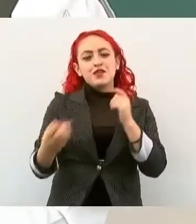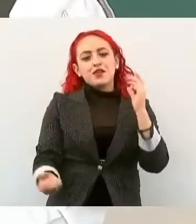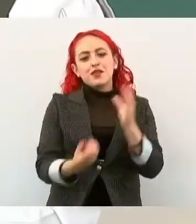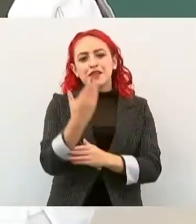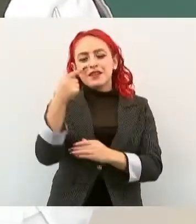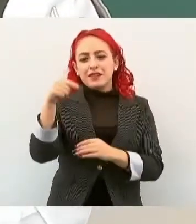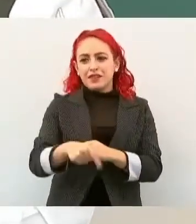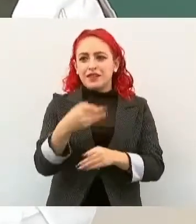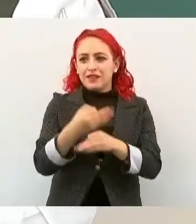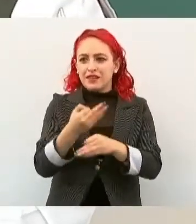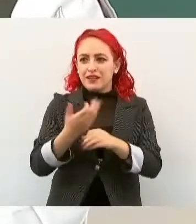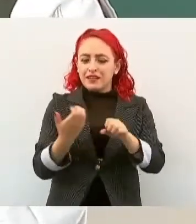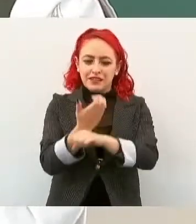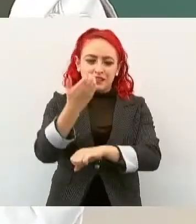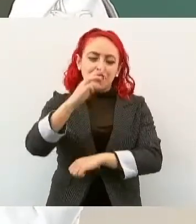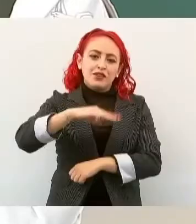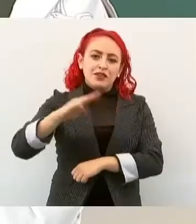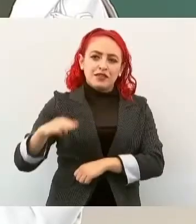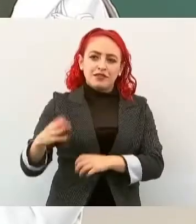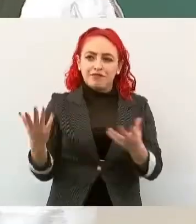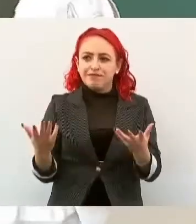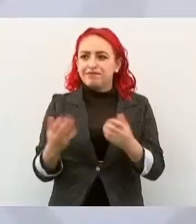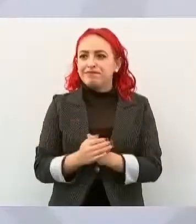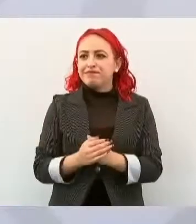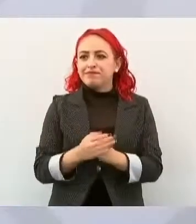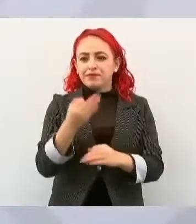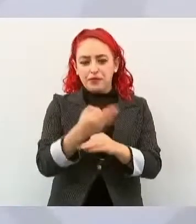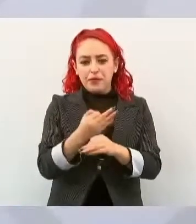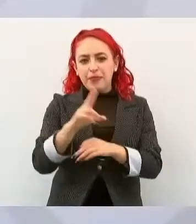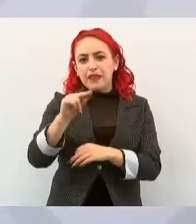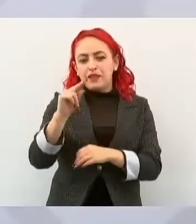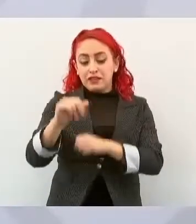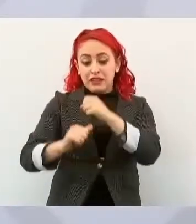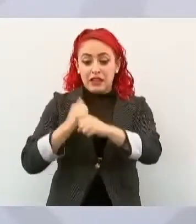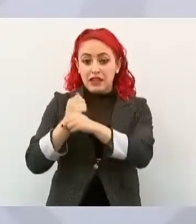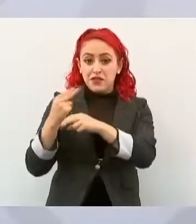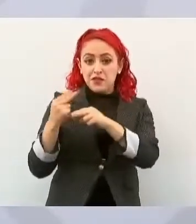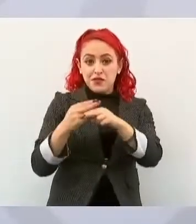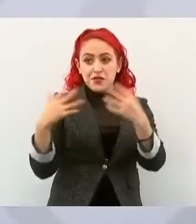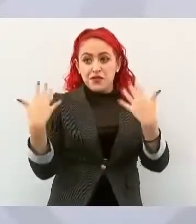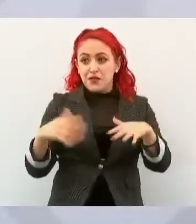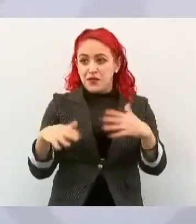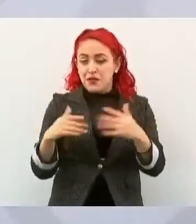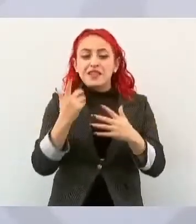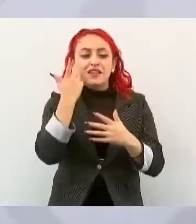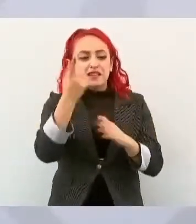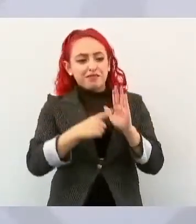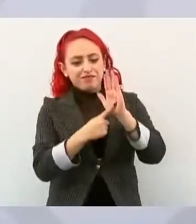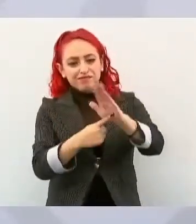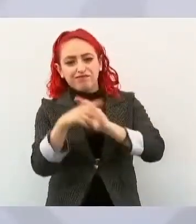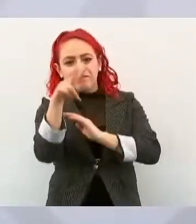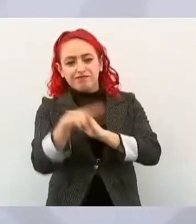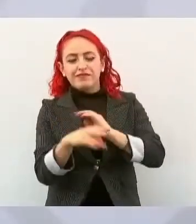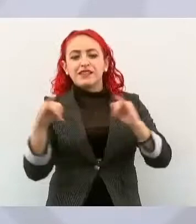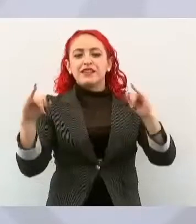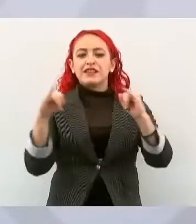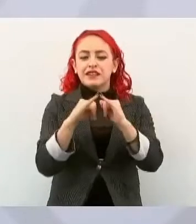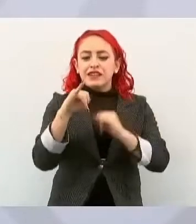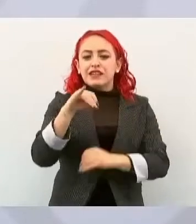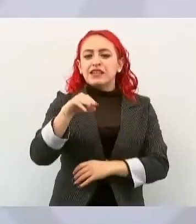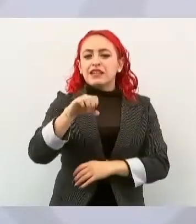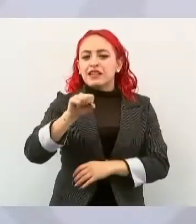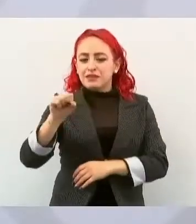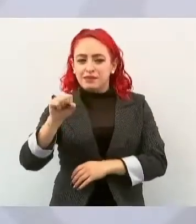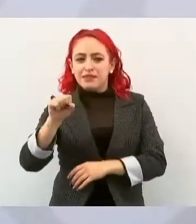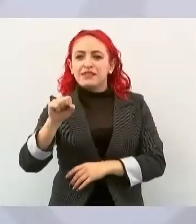etapa con el Estado de Michoacán, porque estamos en esos 80 años, en los 80 años en los que queremos demostrar que el Instituto Mexicano del